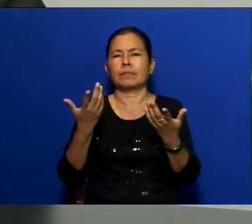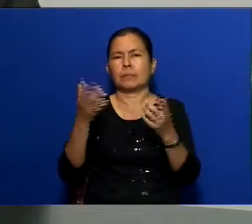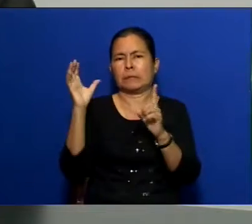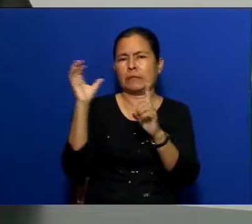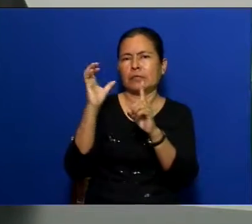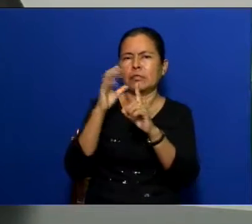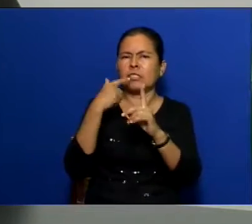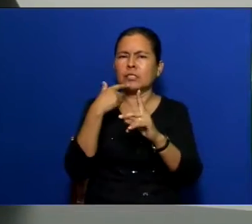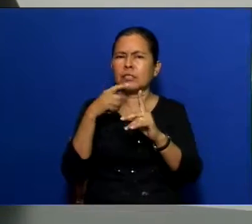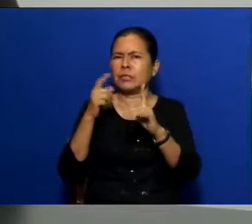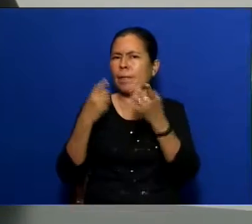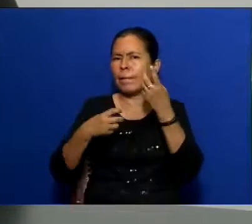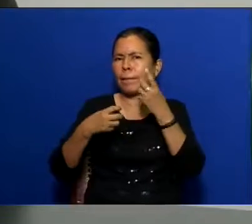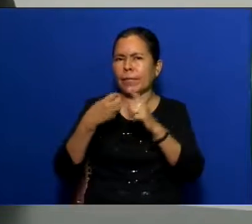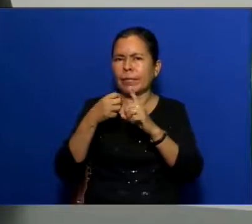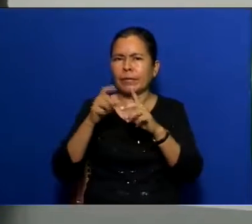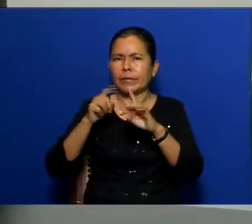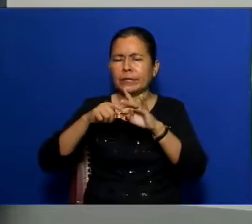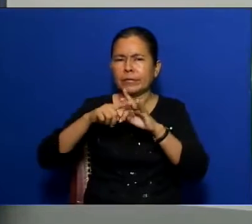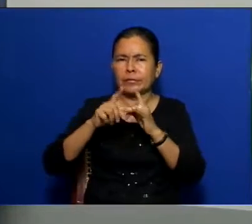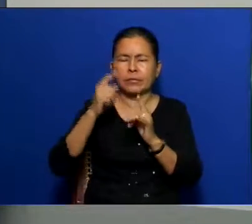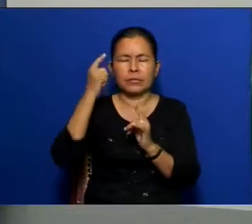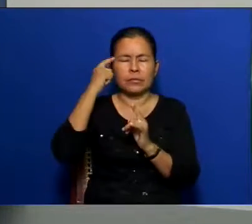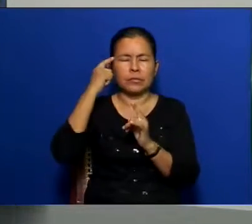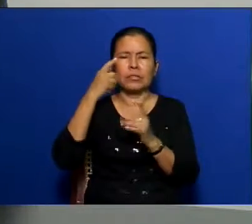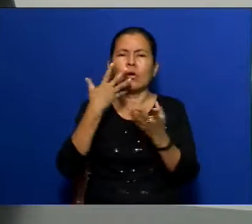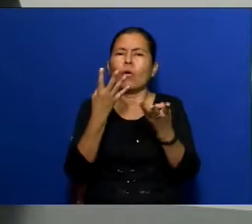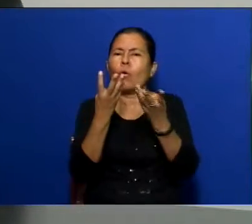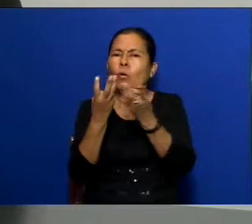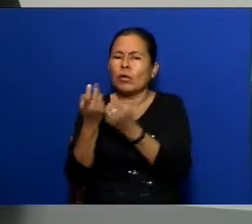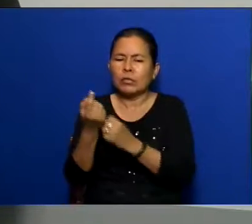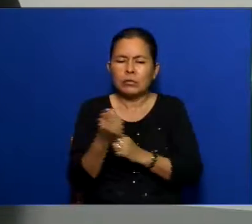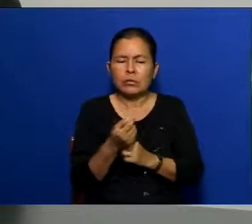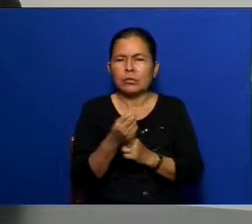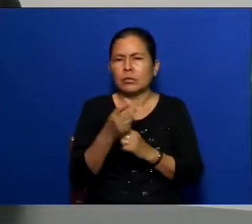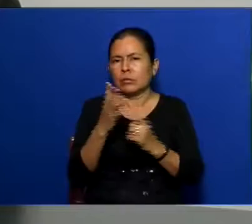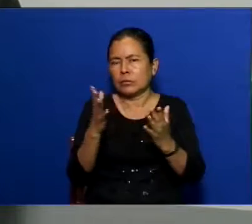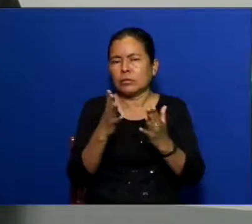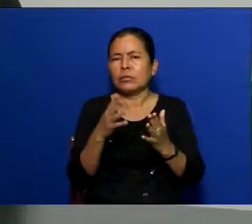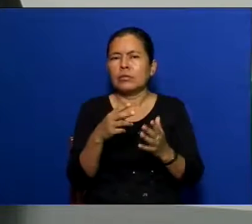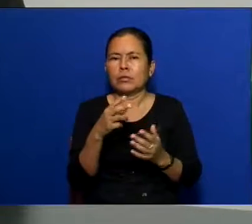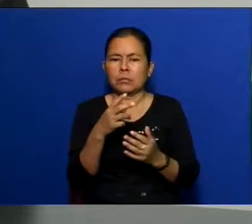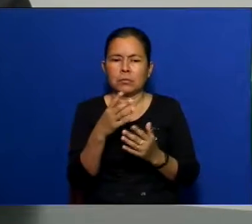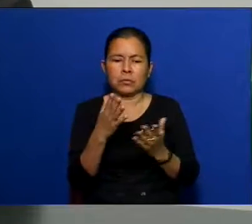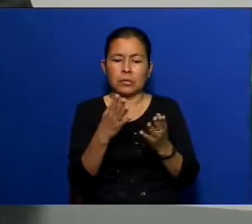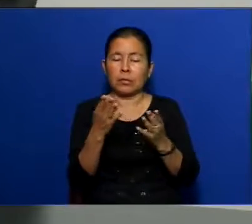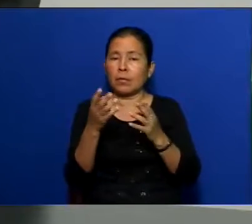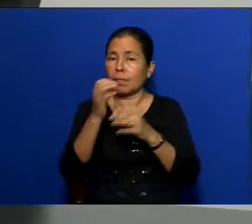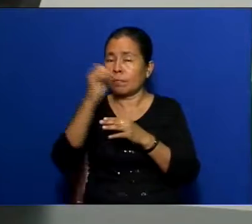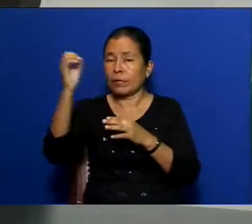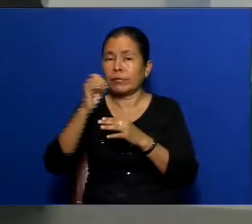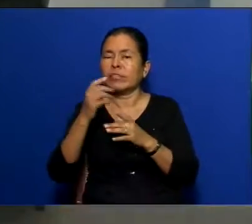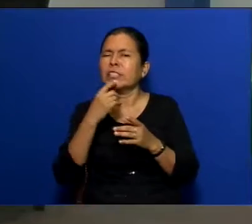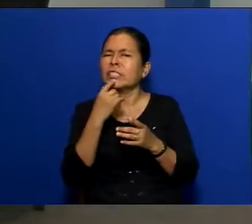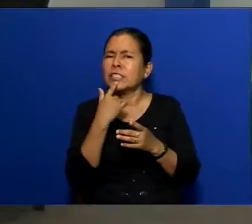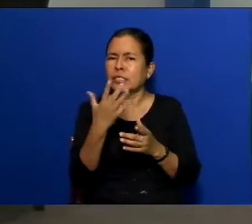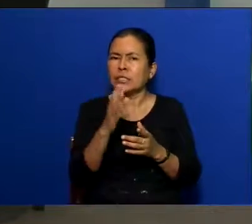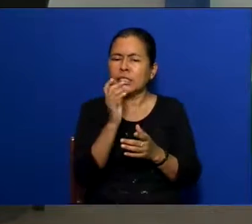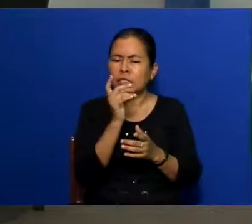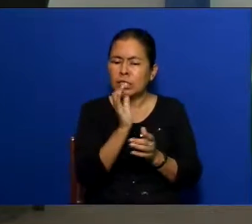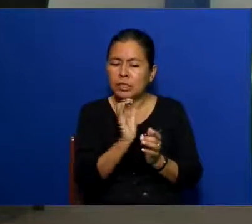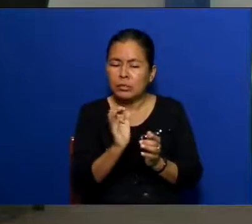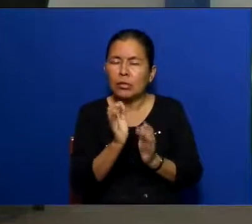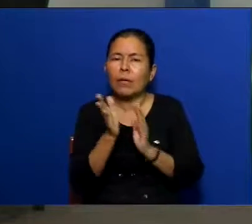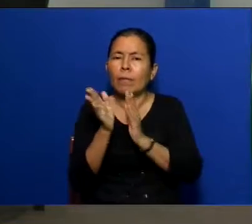porque hay un porcentaje de niñas y de niños que también mueren asesinados. Y estos casos también los